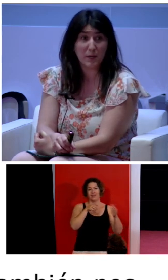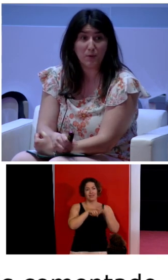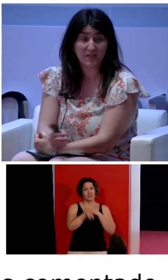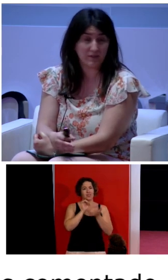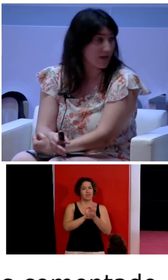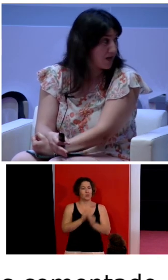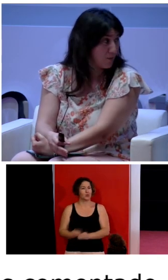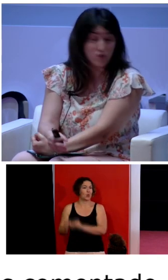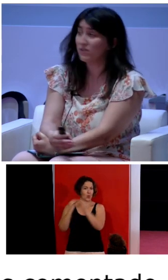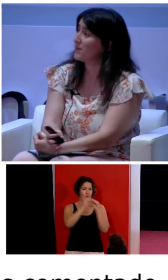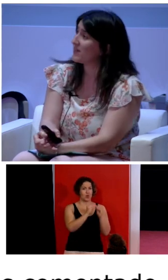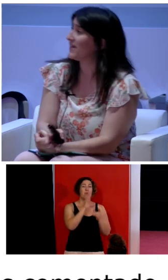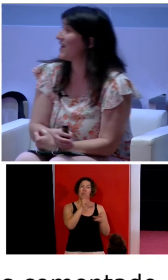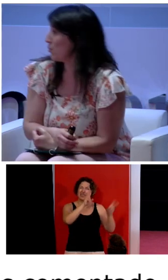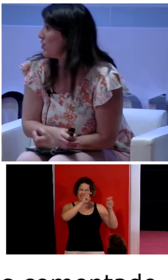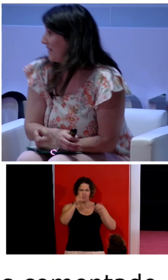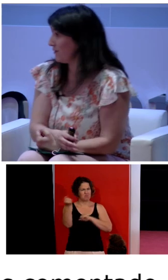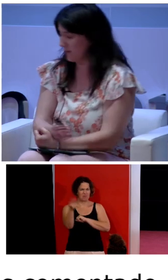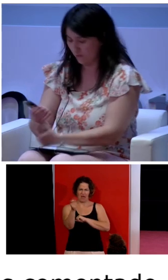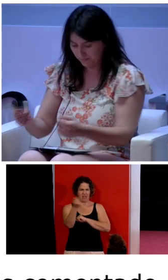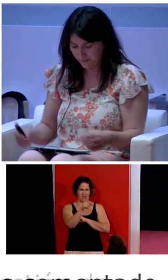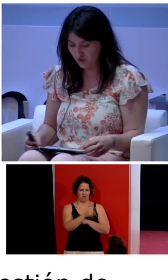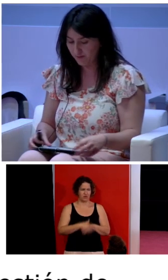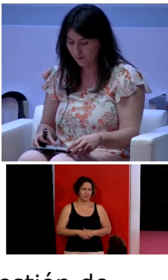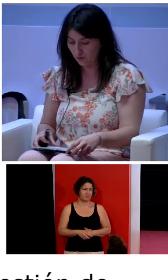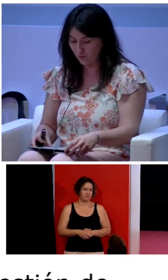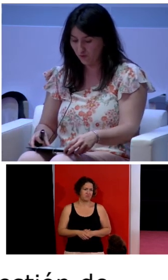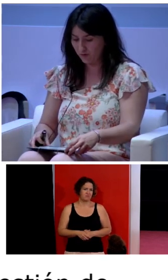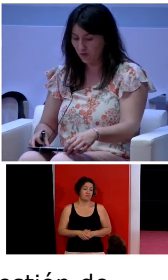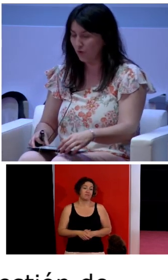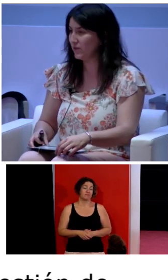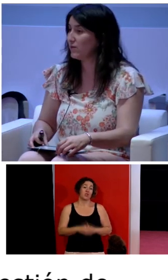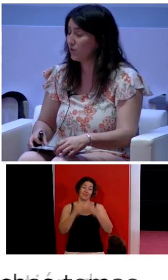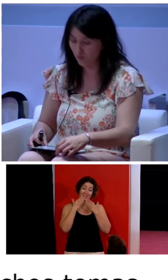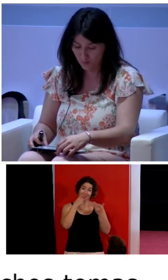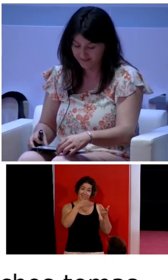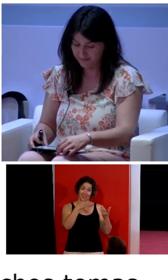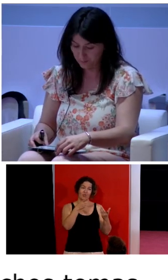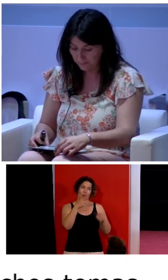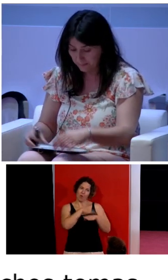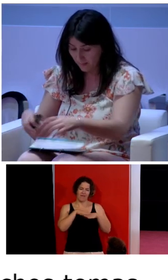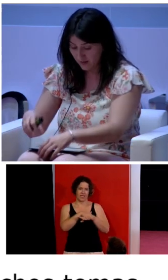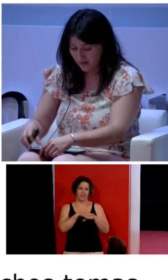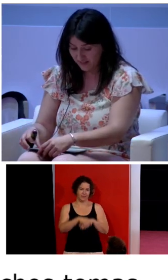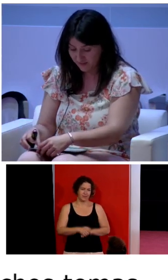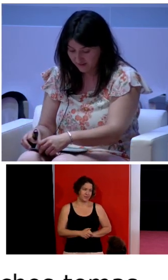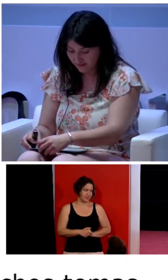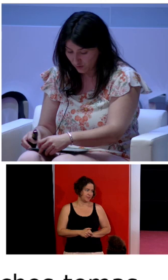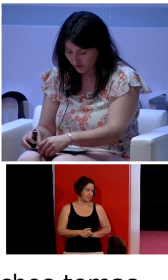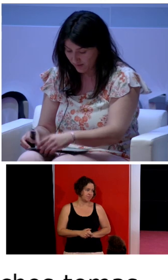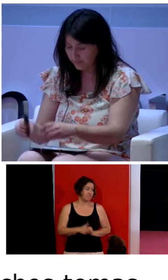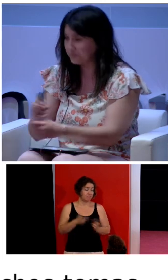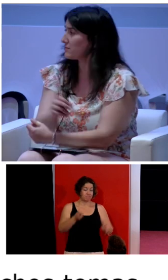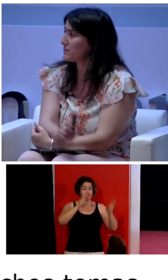comunes, porque había muchos temas que eran muy parecidos. Nos sirvieron, como digo, como base. Además de adaptar